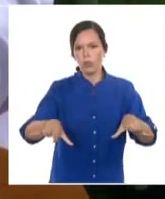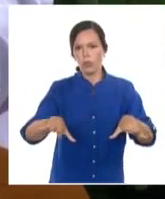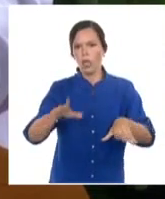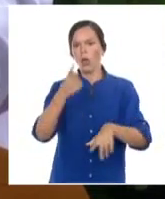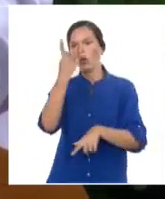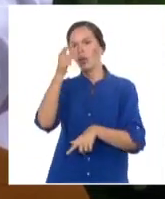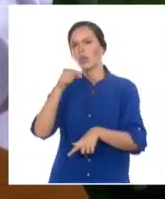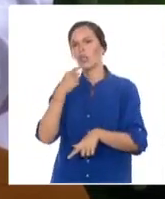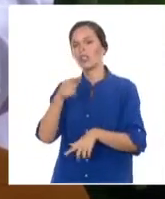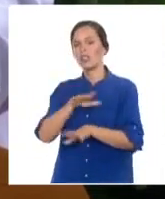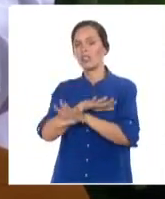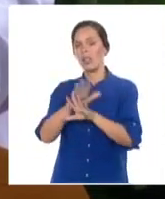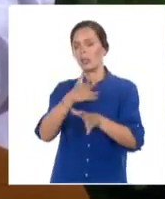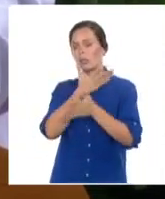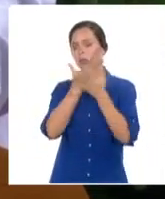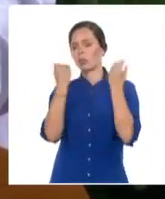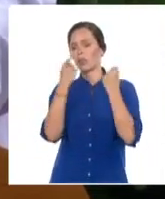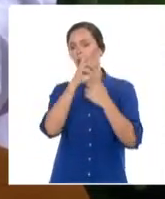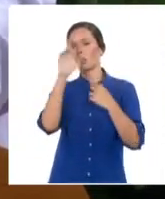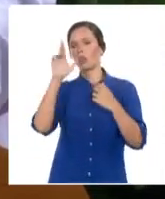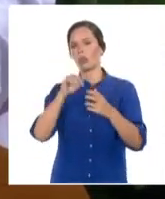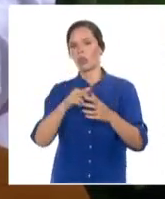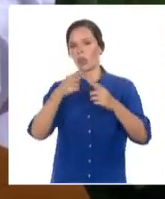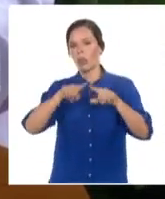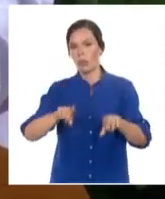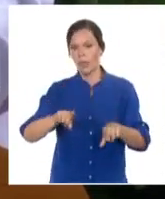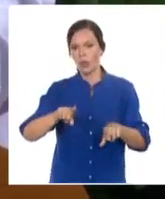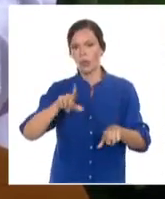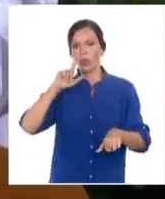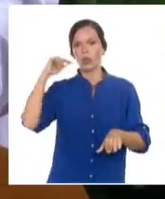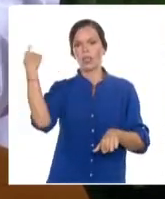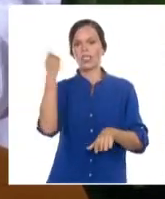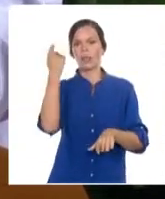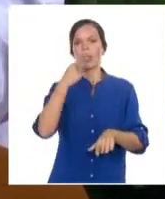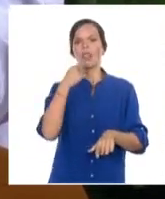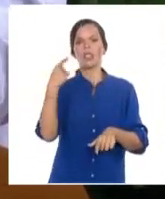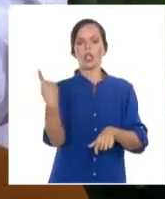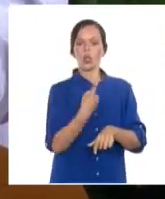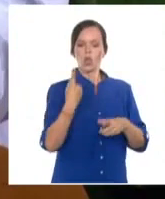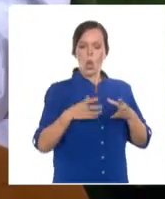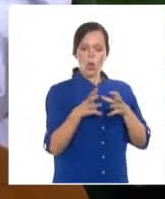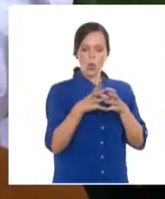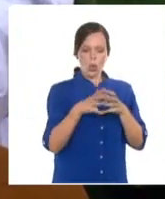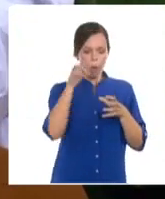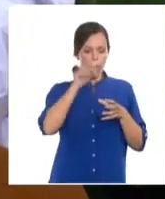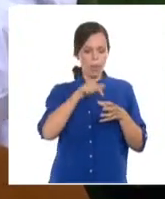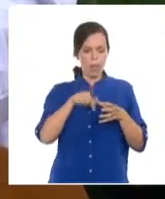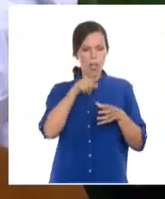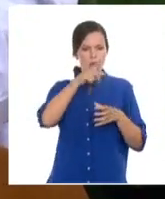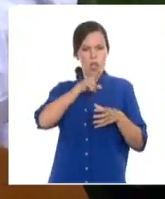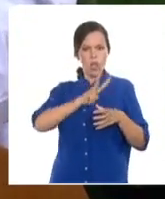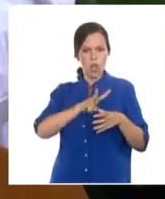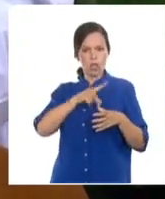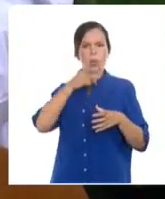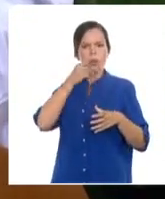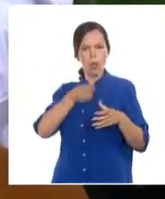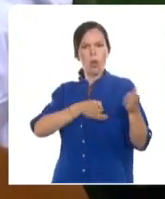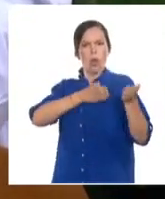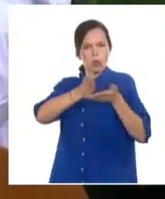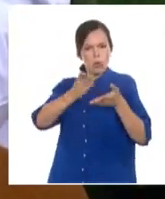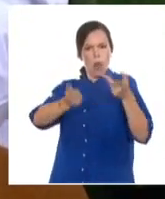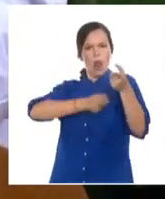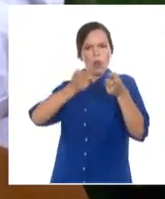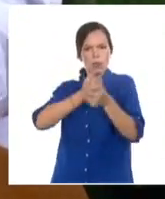Céspedes respondió tajante aún quedan 12 hombres basta para hac la independencia de Cuba resulta fácil